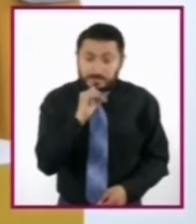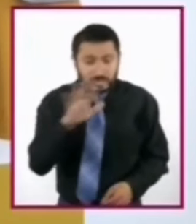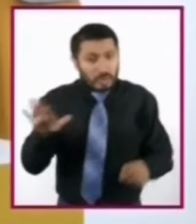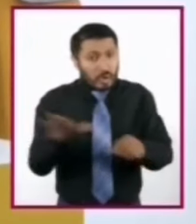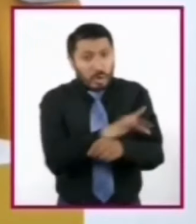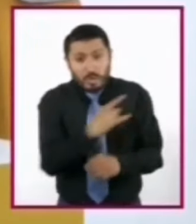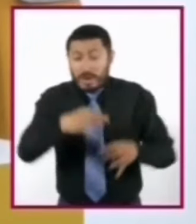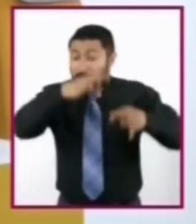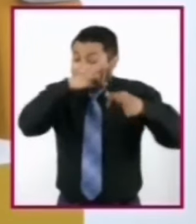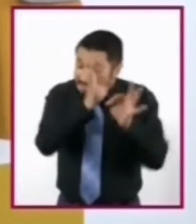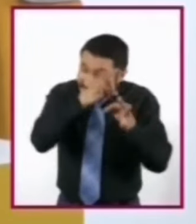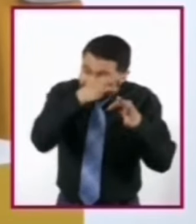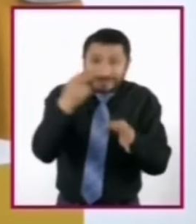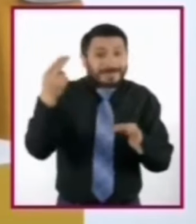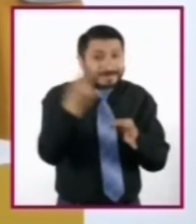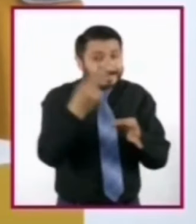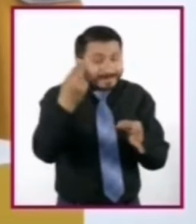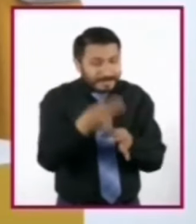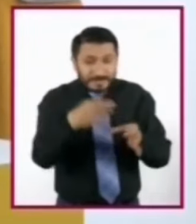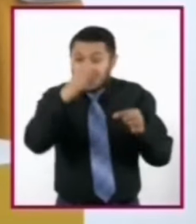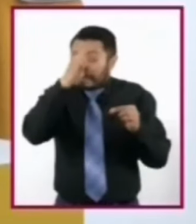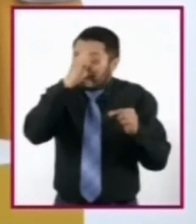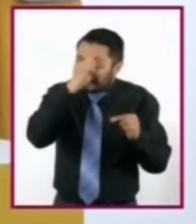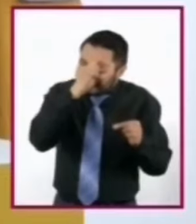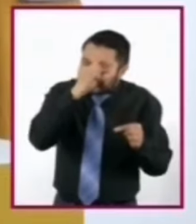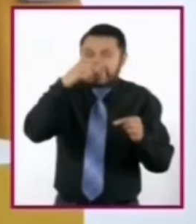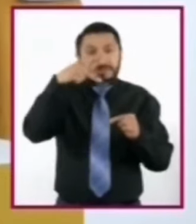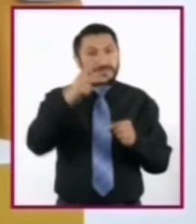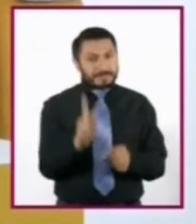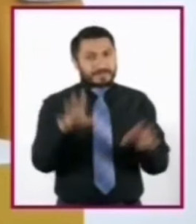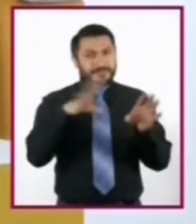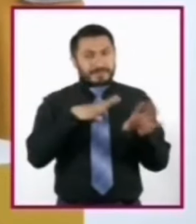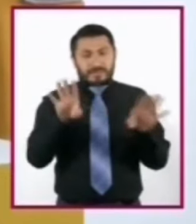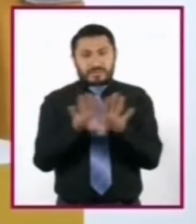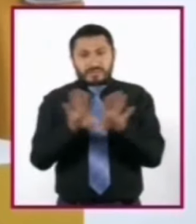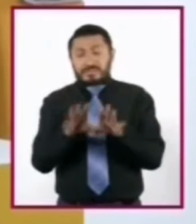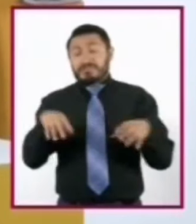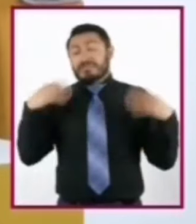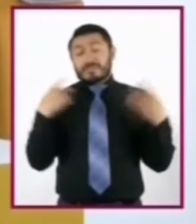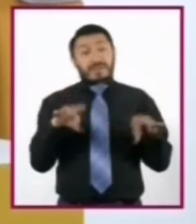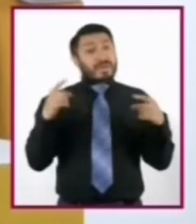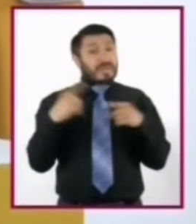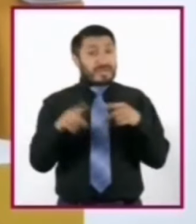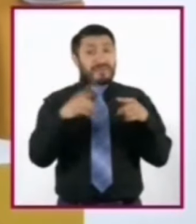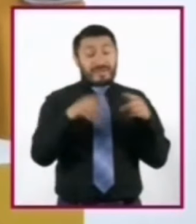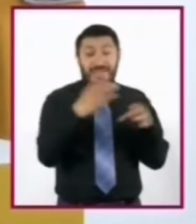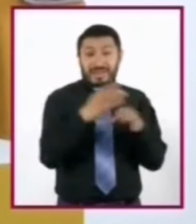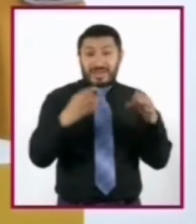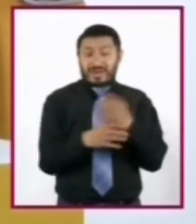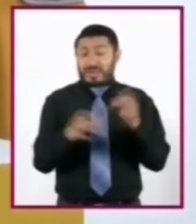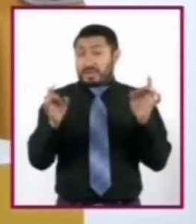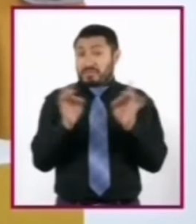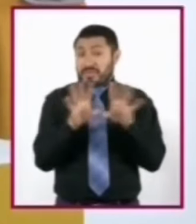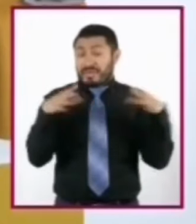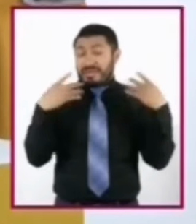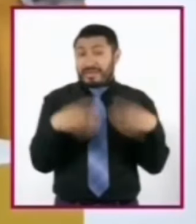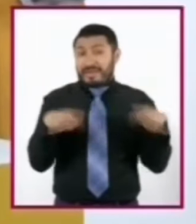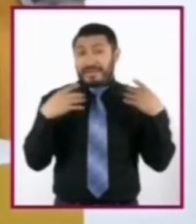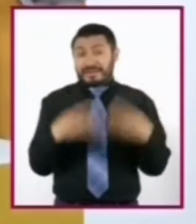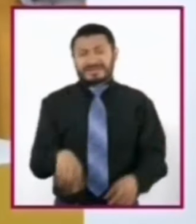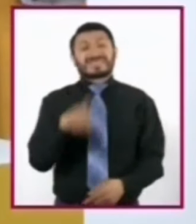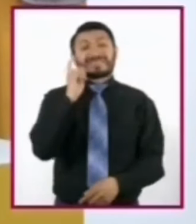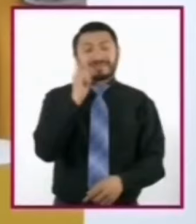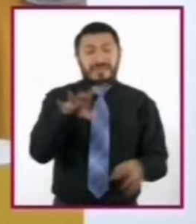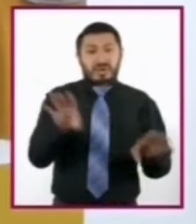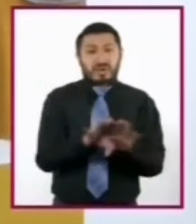es muy pequeño, este ocasiona otros fenómenos macroscópicos, es decir, que están en